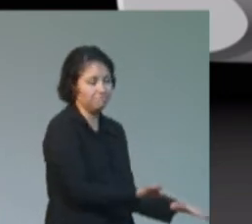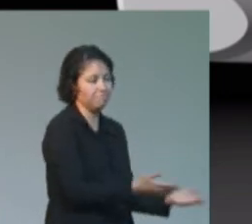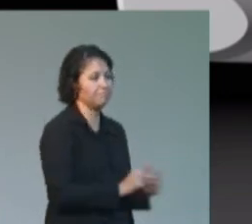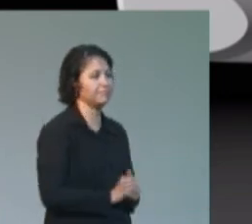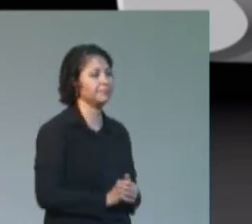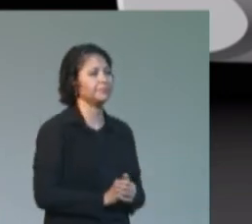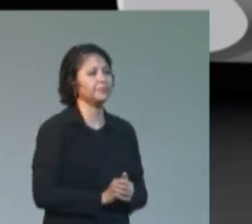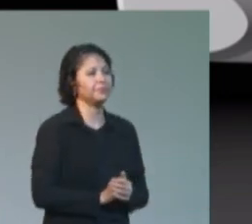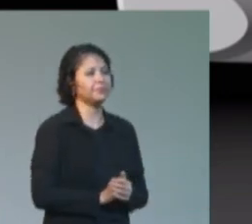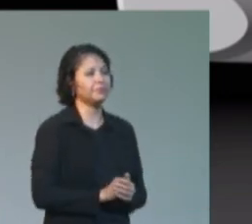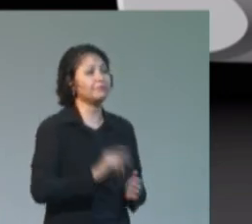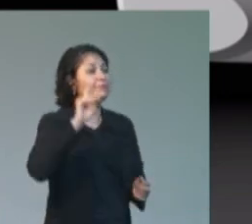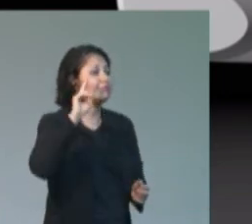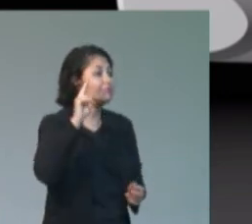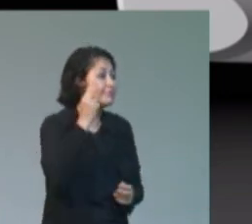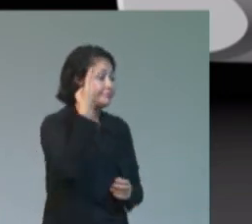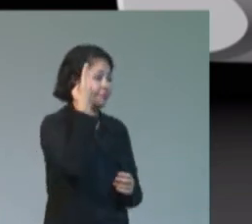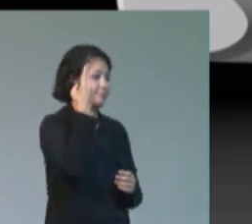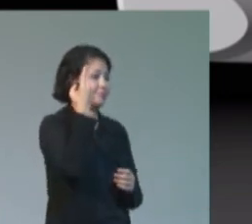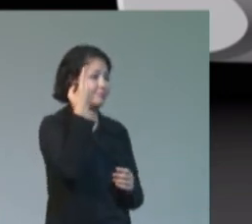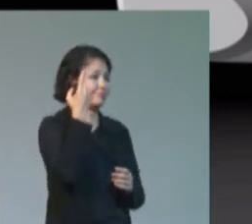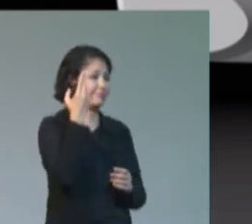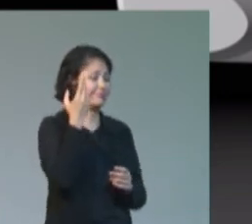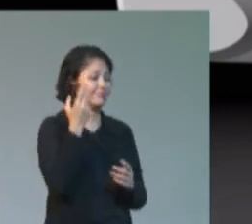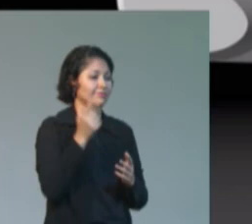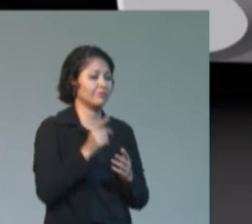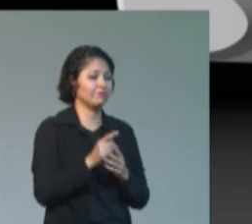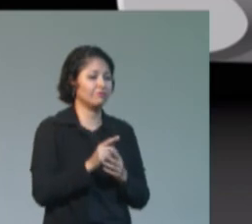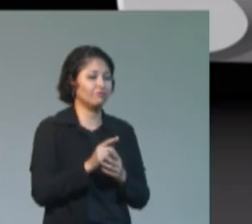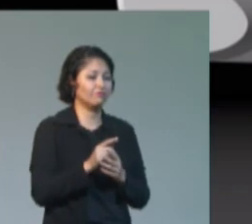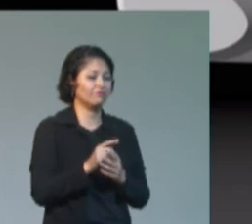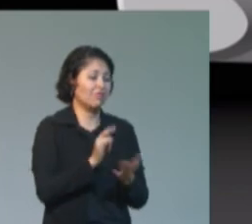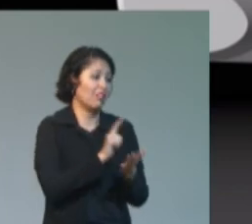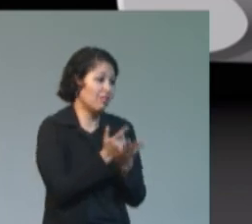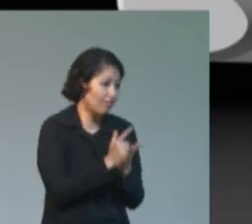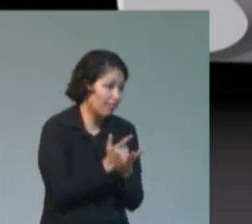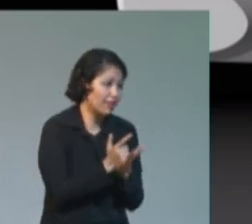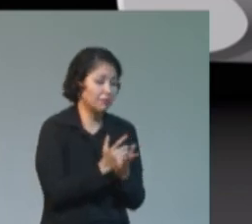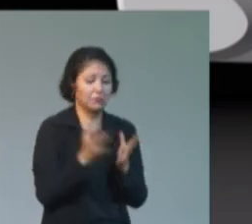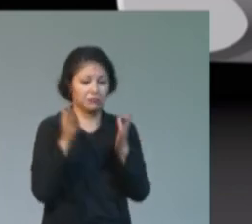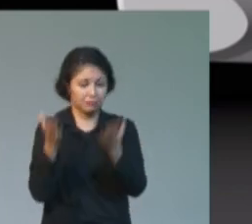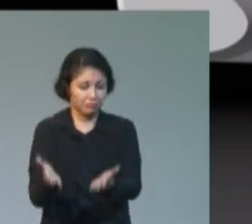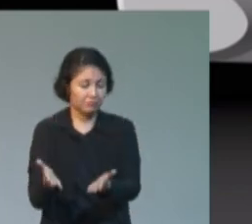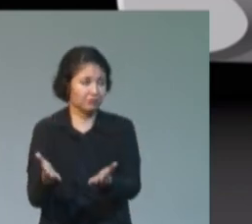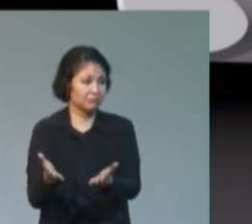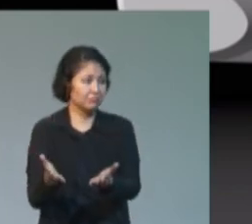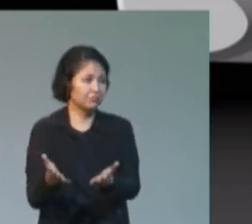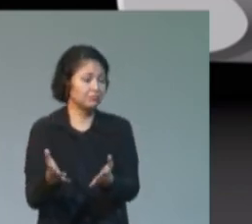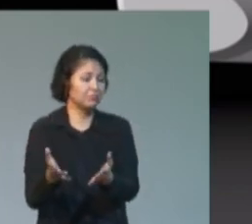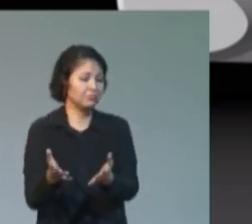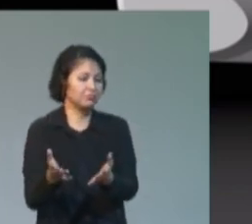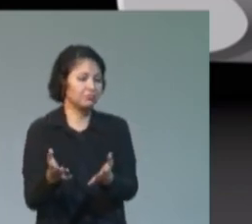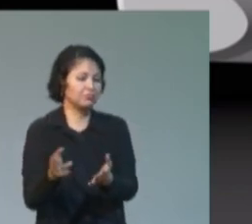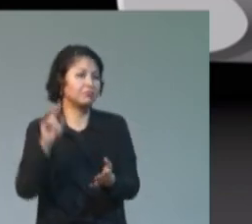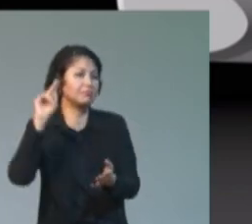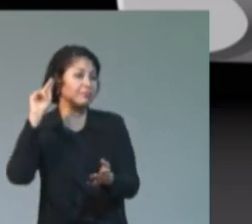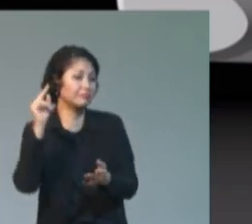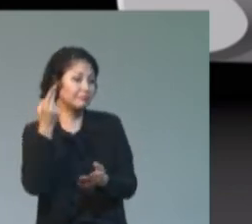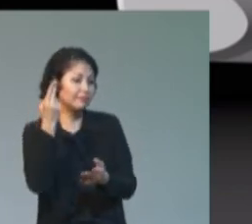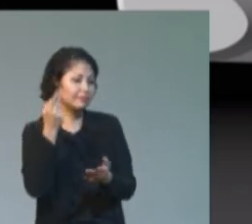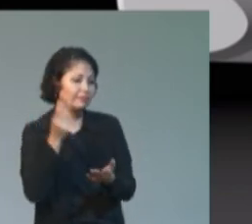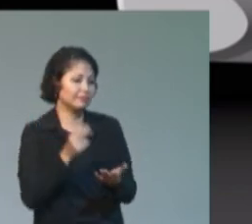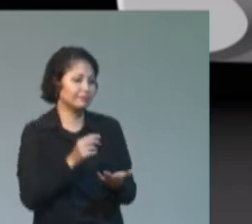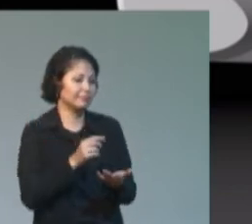ha servido para las universidades el incorporar la formación virtual ha sido simplemente para pasar de una universidad de la